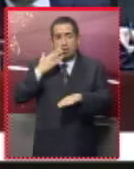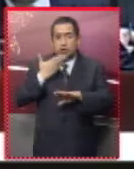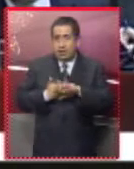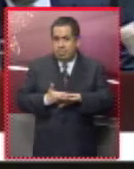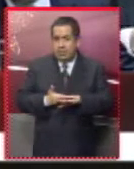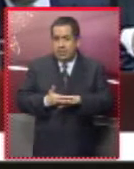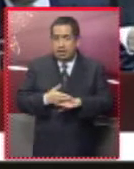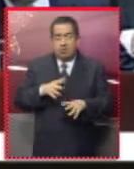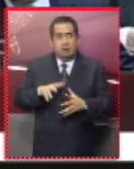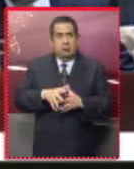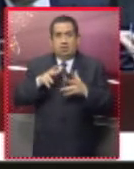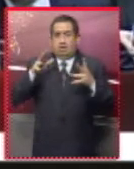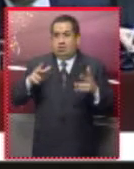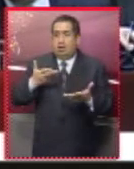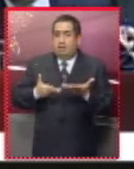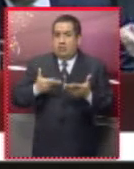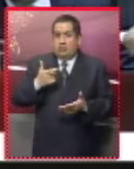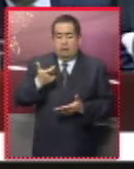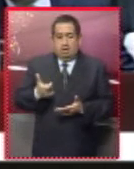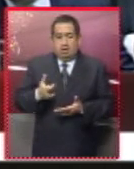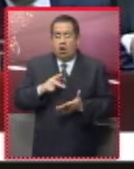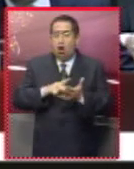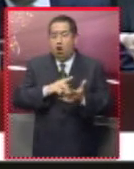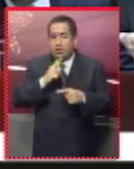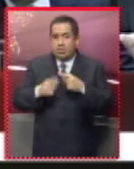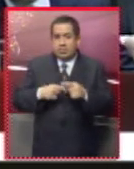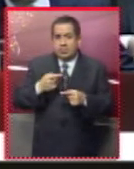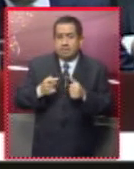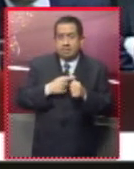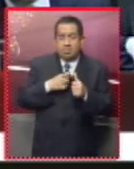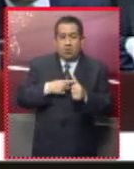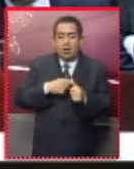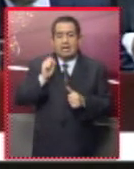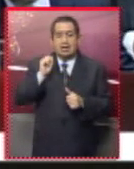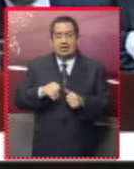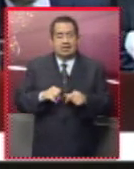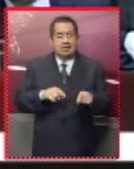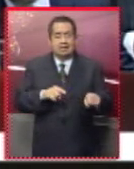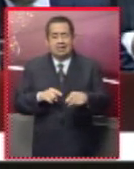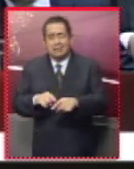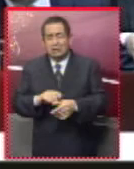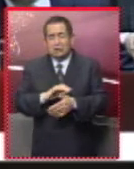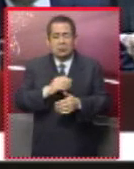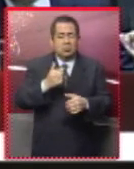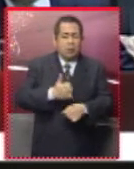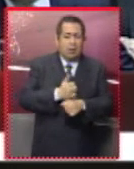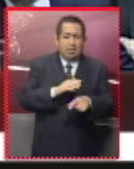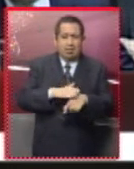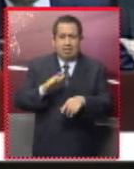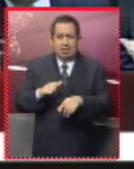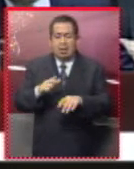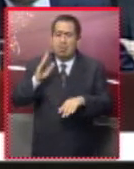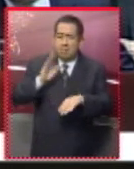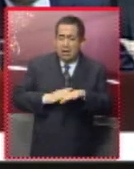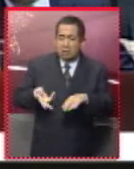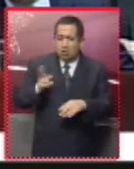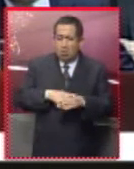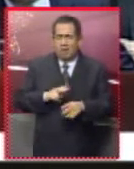al tamaño de nuestra economía y, repito, sin vulnerar a los ya vulnerados. Es premisa